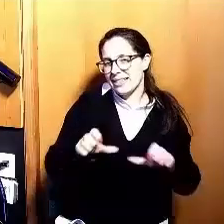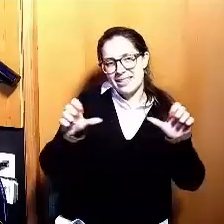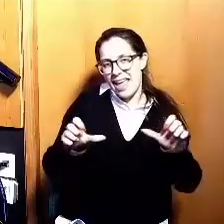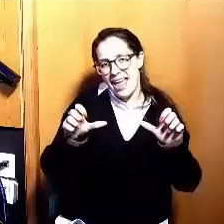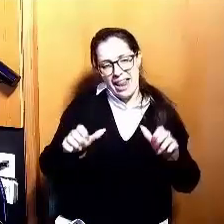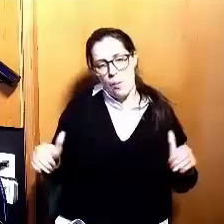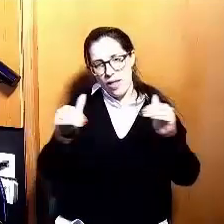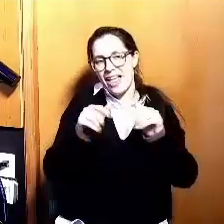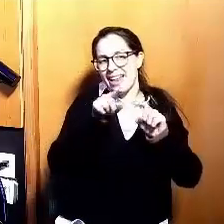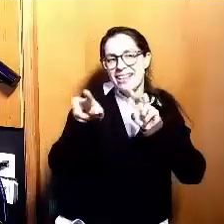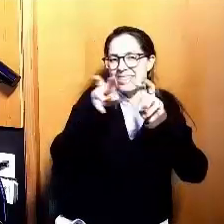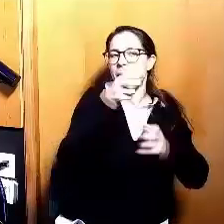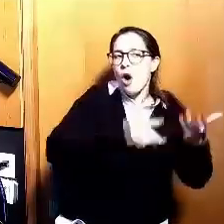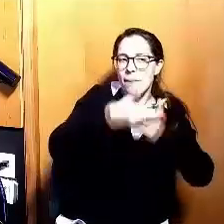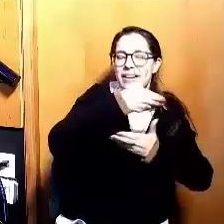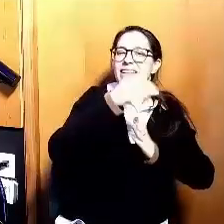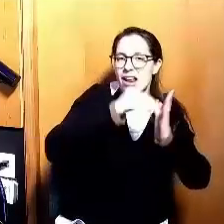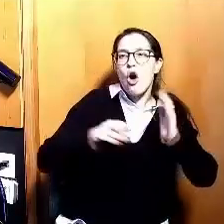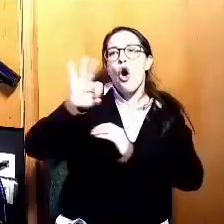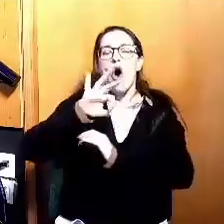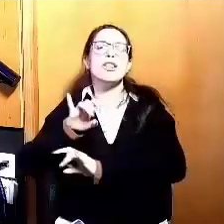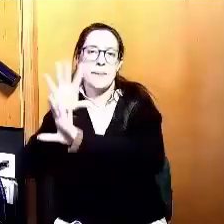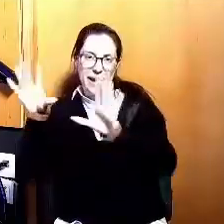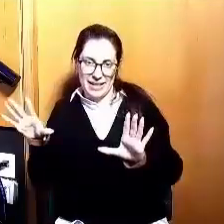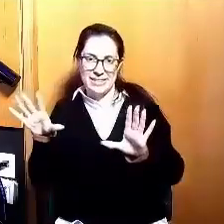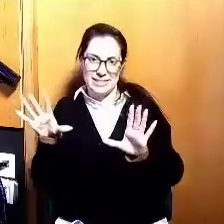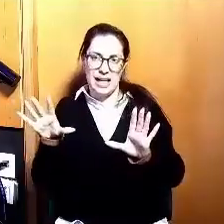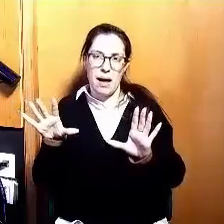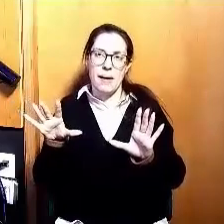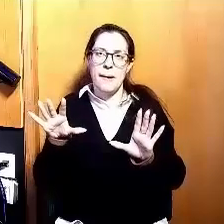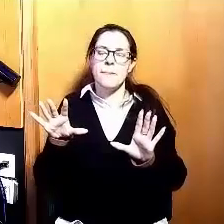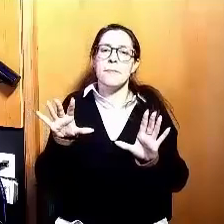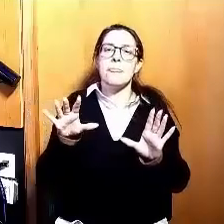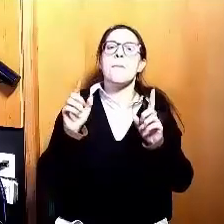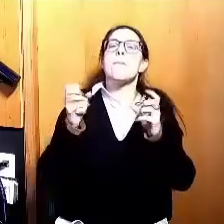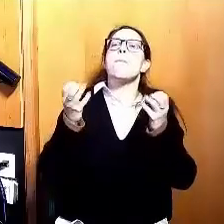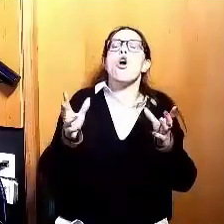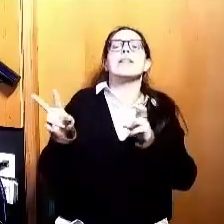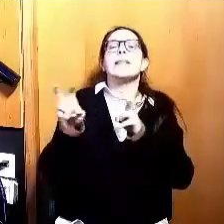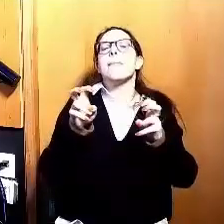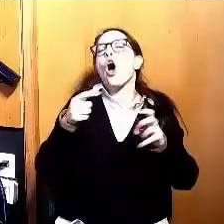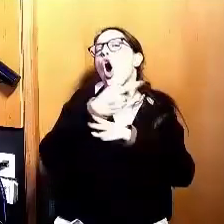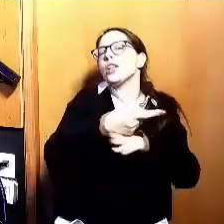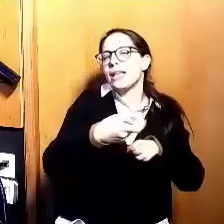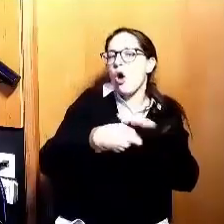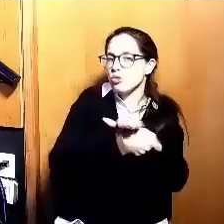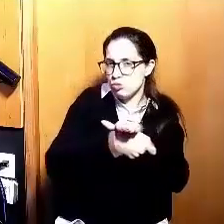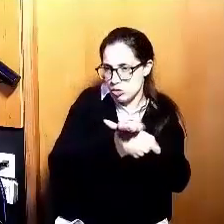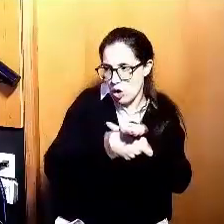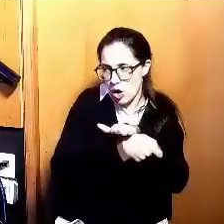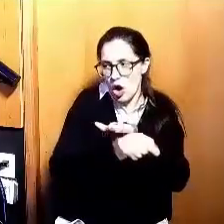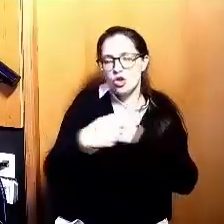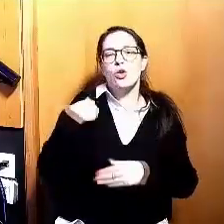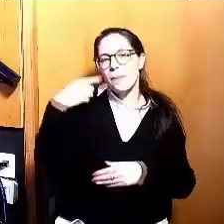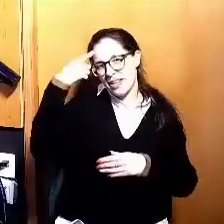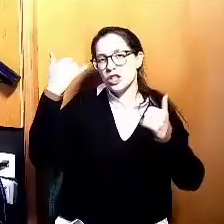entre apertura de datos y transparencia de cara a rendición de cuentas y anticorrupción, ¿no? La guía de apertura anticorrupción